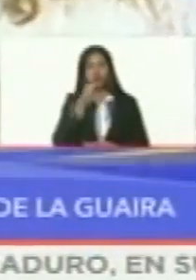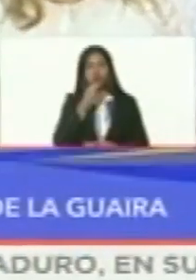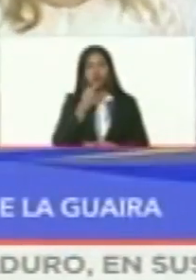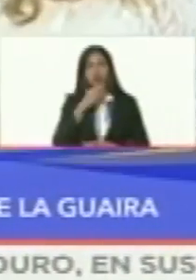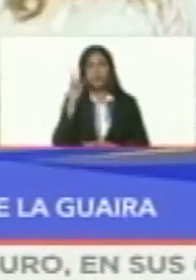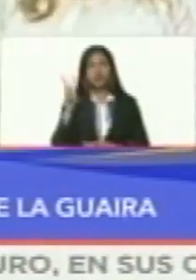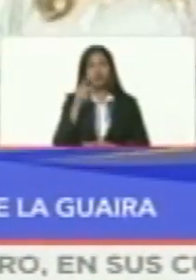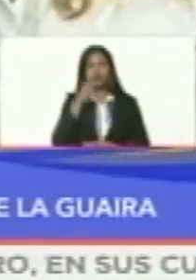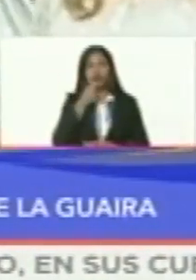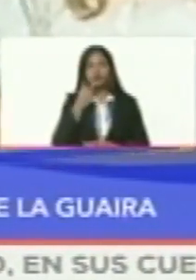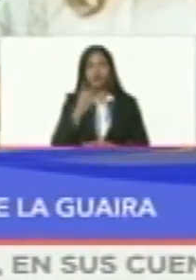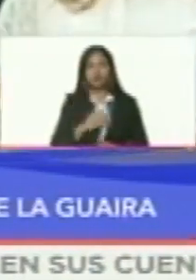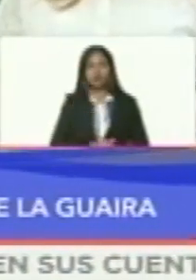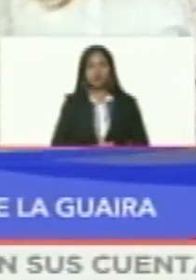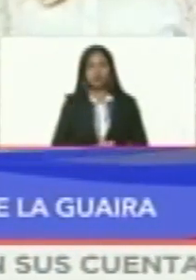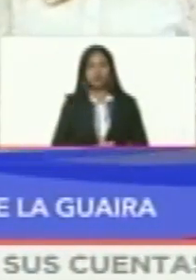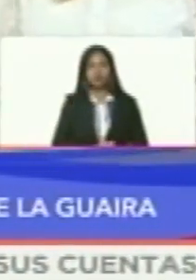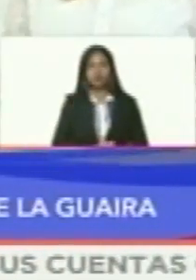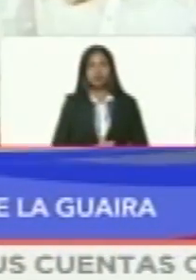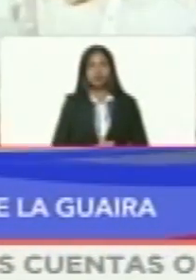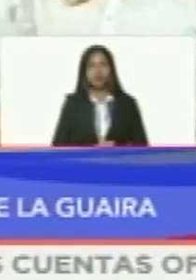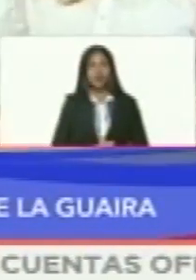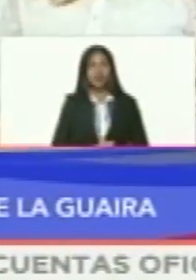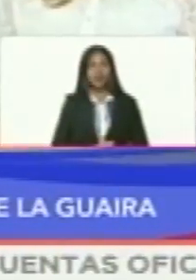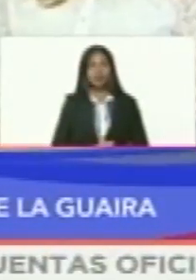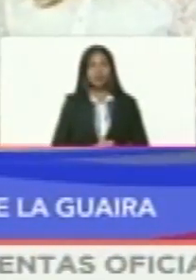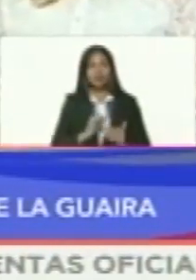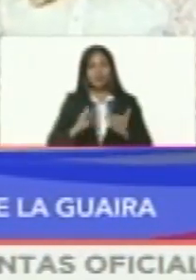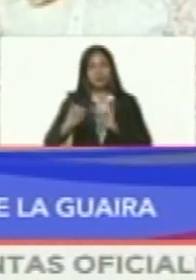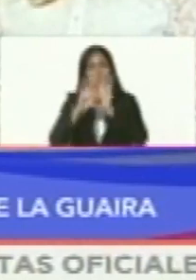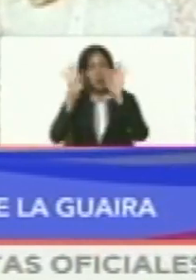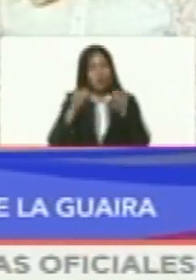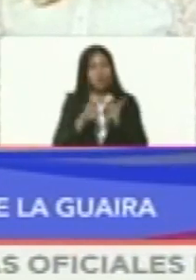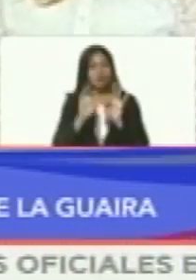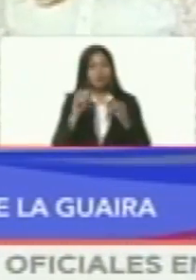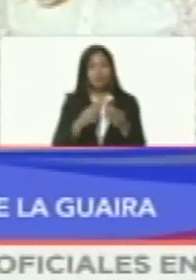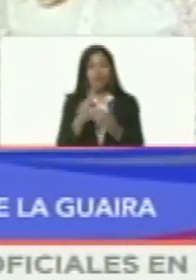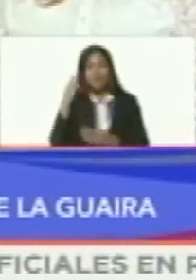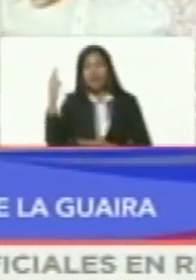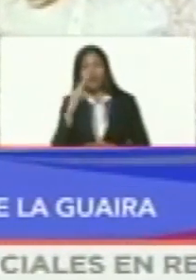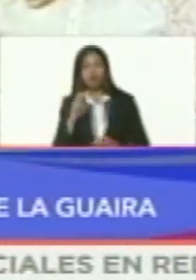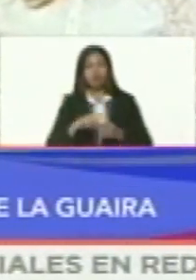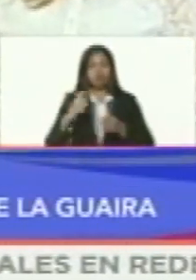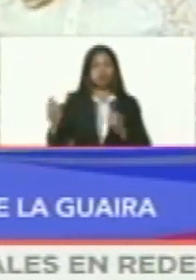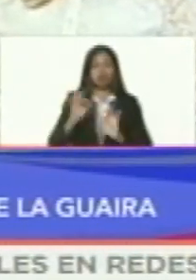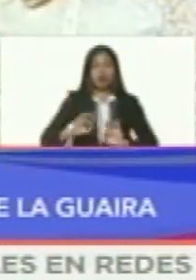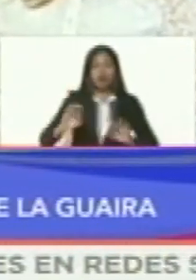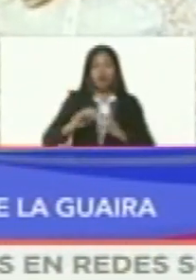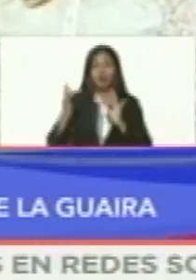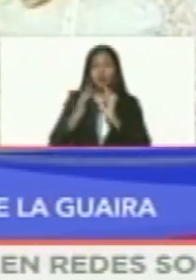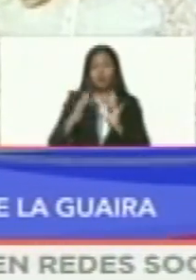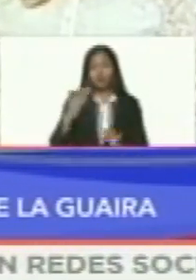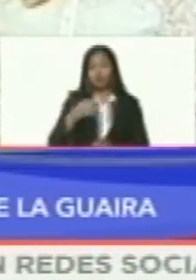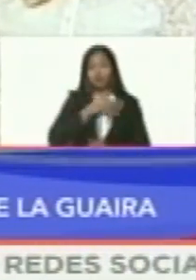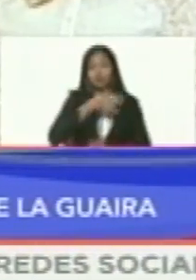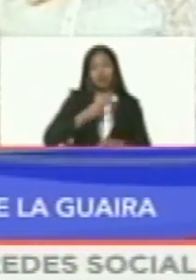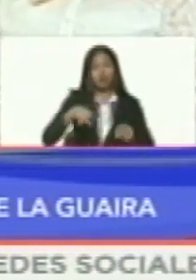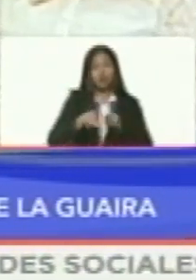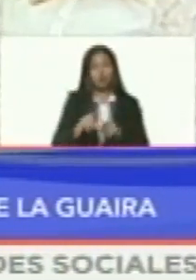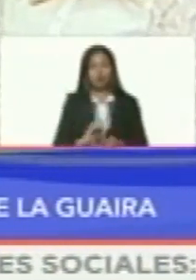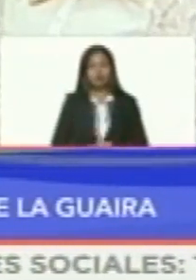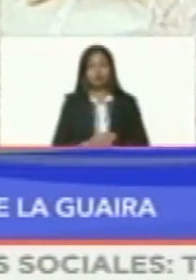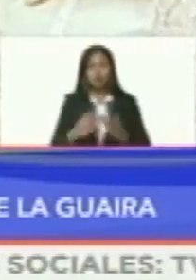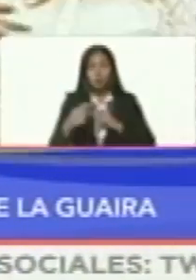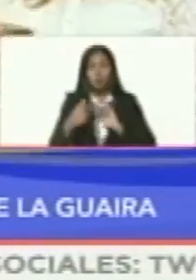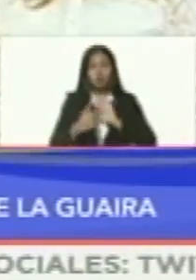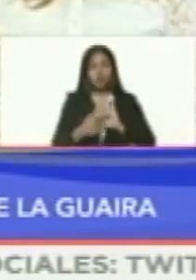bella, misión Venezuela bella, no se despegue del televisor, no se despegue de la radio, no se despegue de las redes sociales. Vamos a